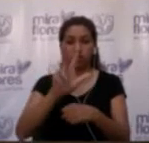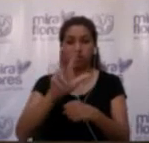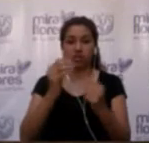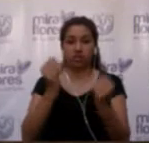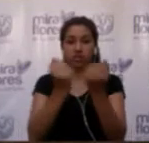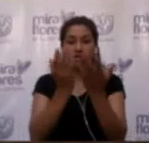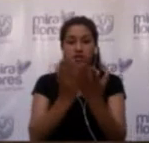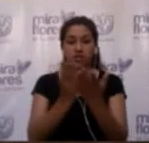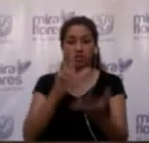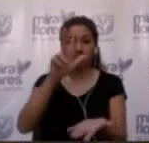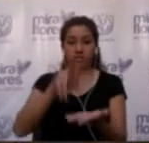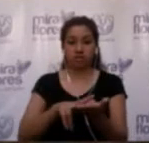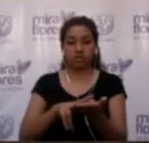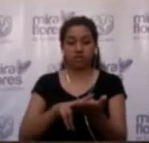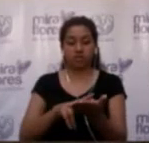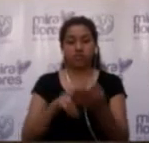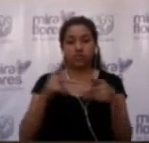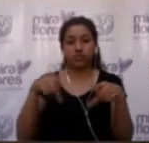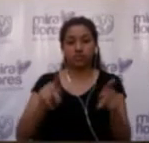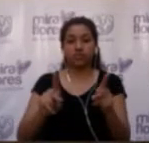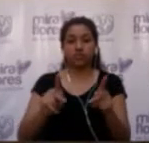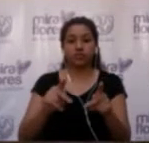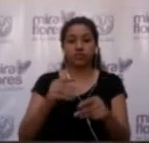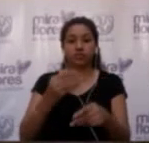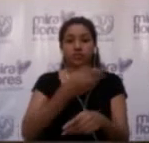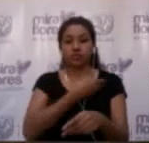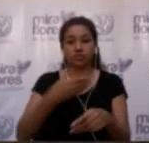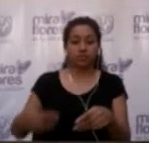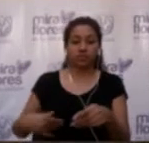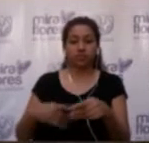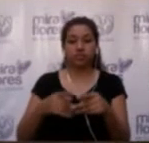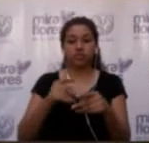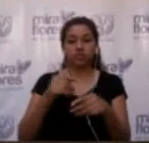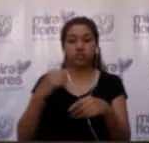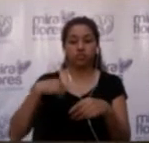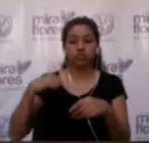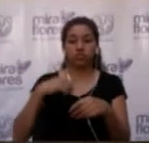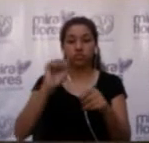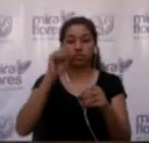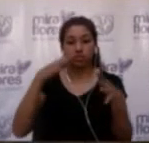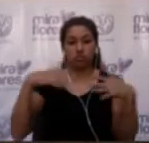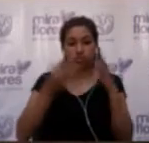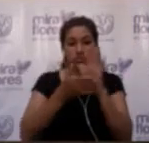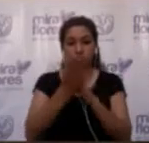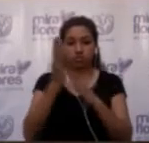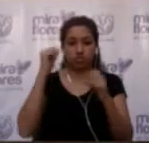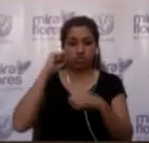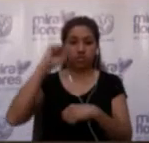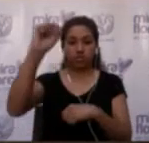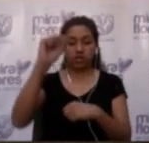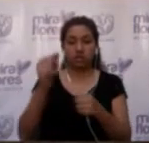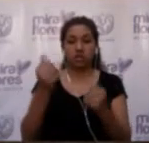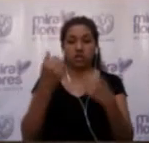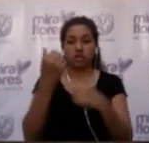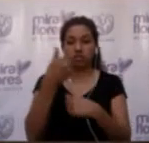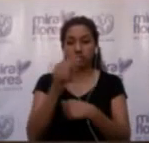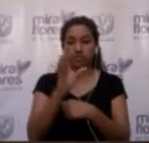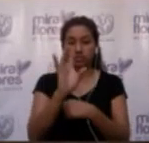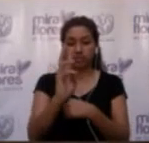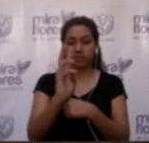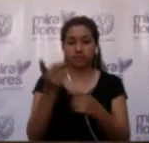que aprobó la licencia del alcalde de Miraflores, Jorge Vicente Martín Muñoz Wells, y autorizó su viaje del 16 al 20 de abril del presente